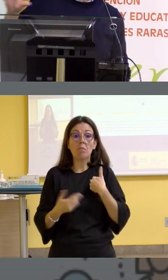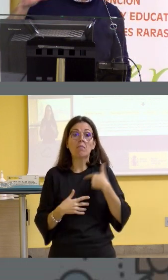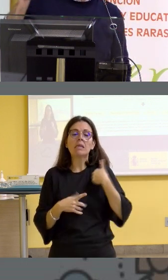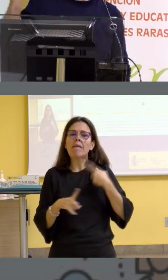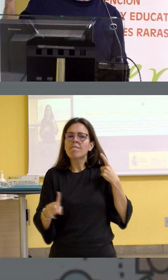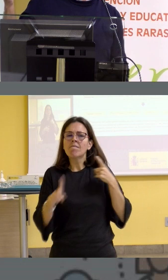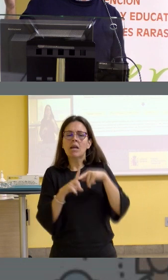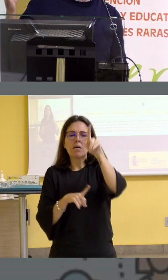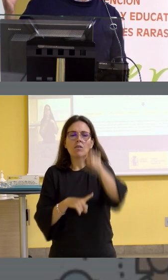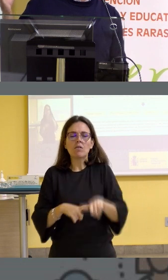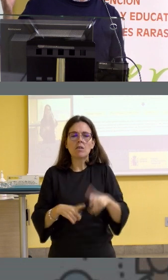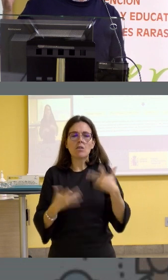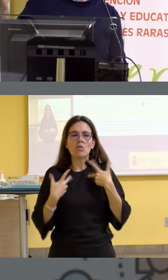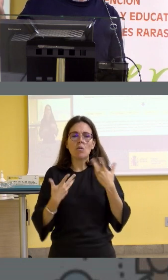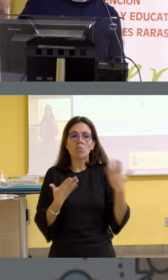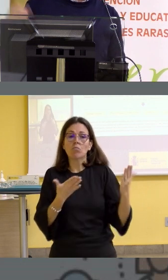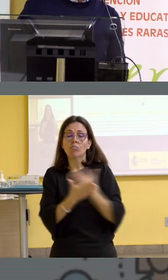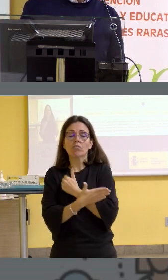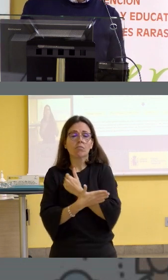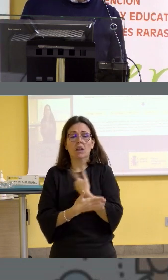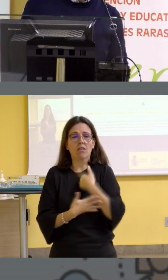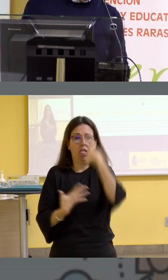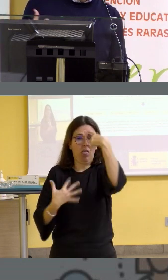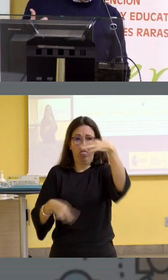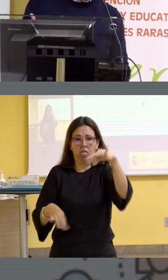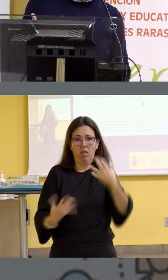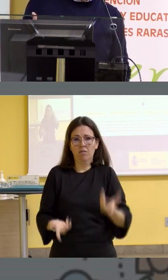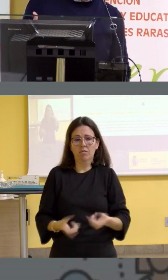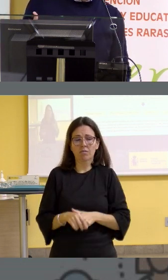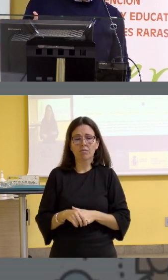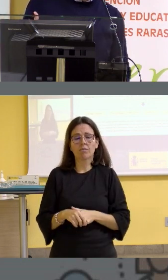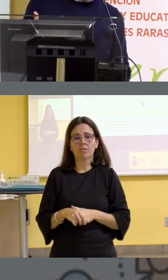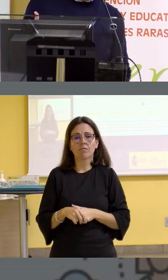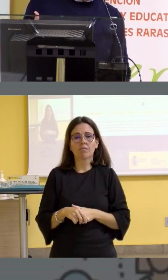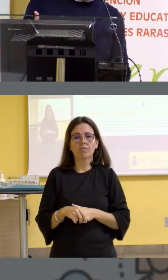no sufra es una ingenuidad inmensa.